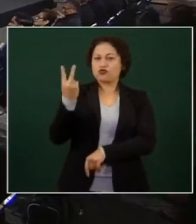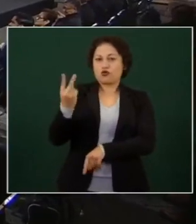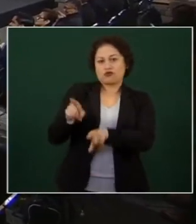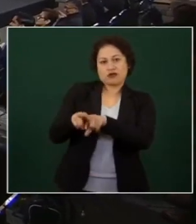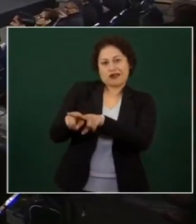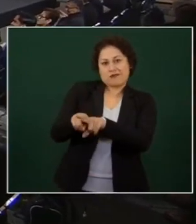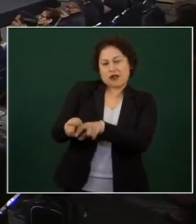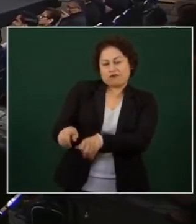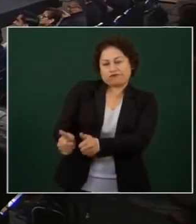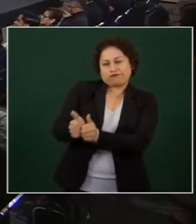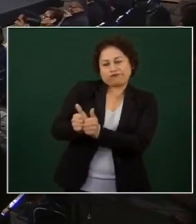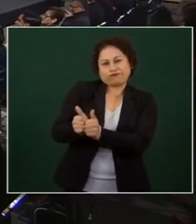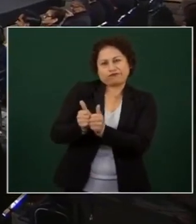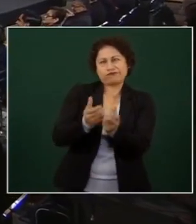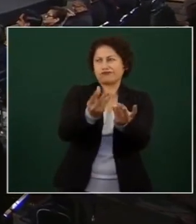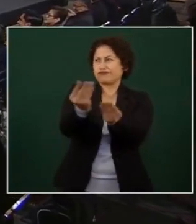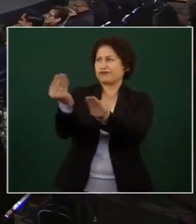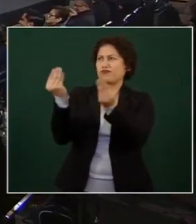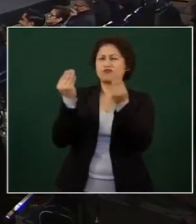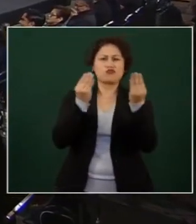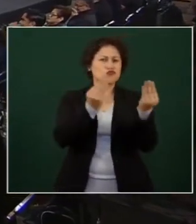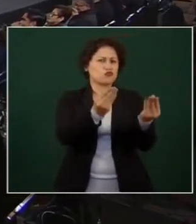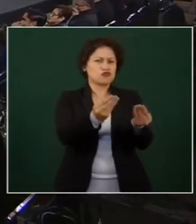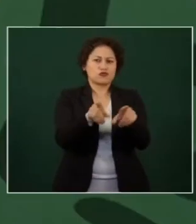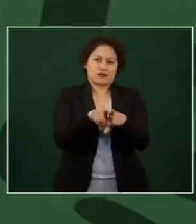muchos hermanos.